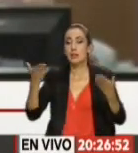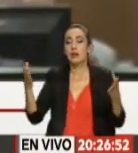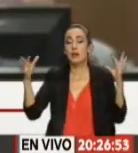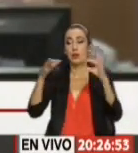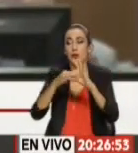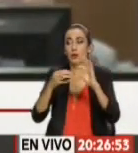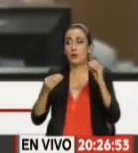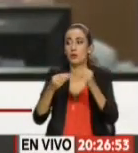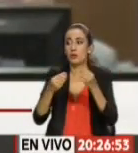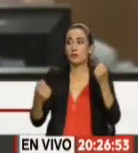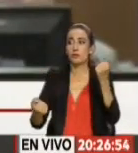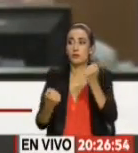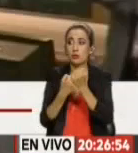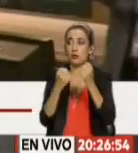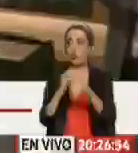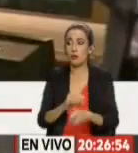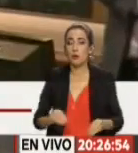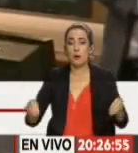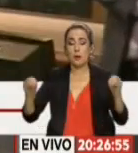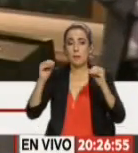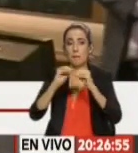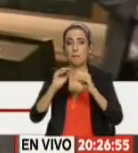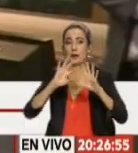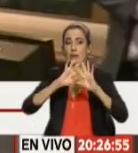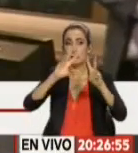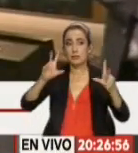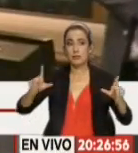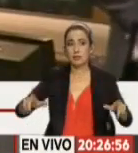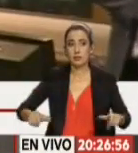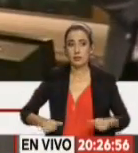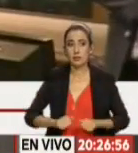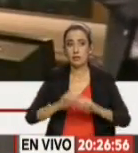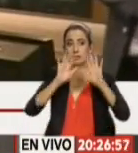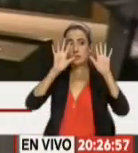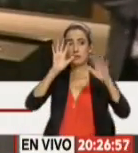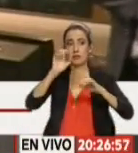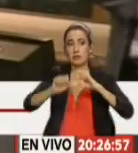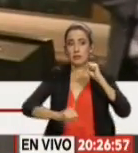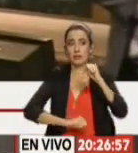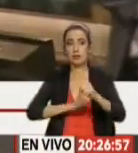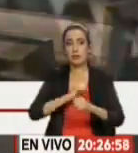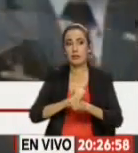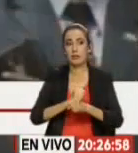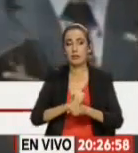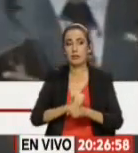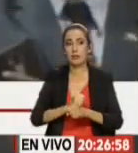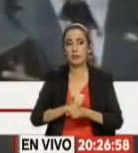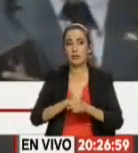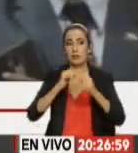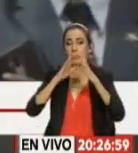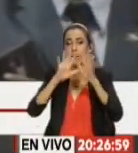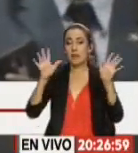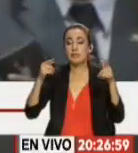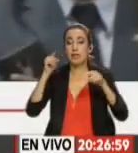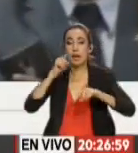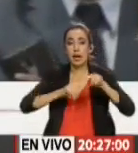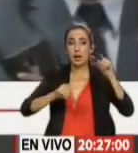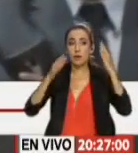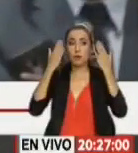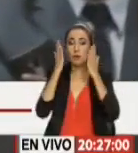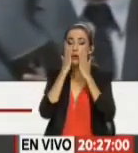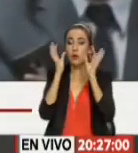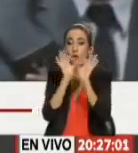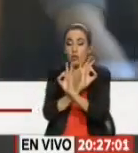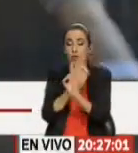los mayores actos de corrupción. Porque en 10 años, ve, así hacían como los monitos, ve, así, así